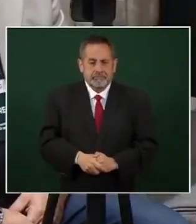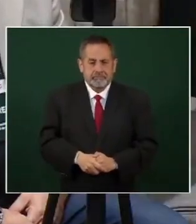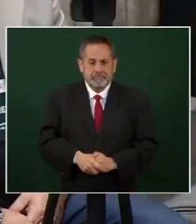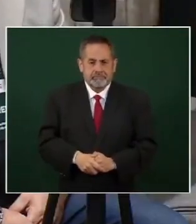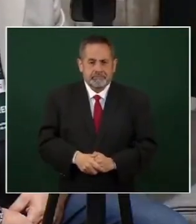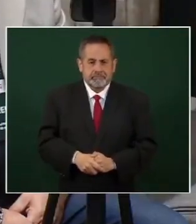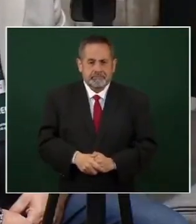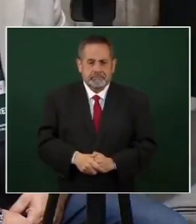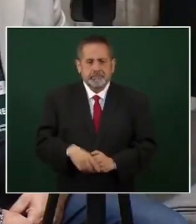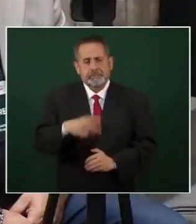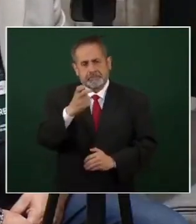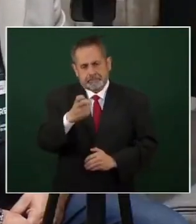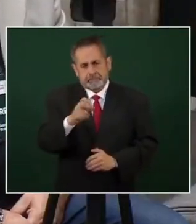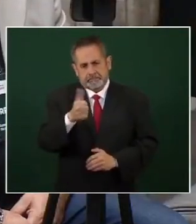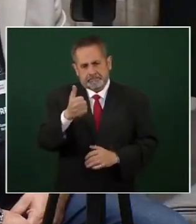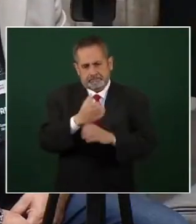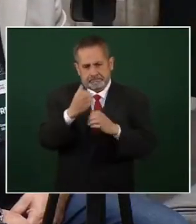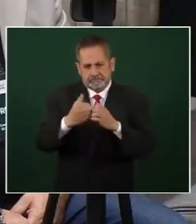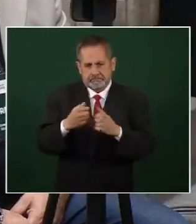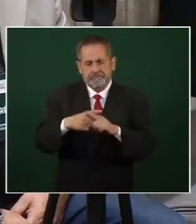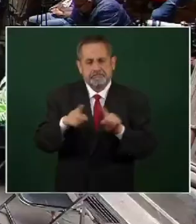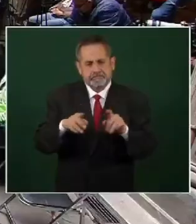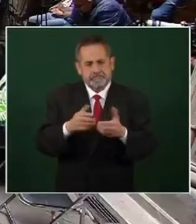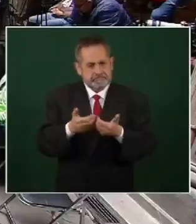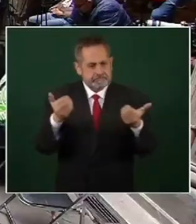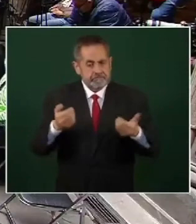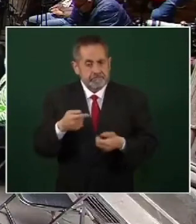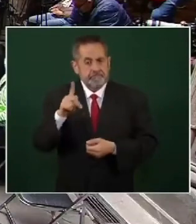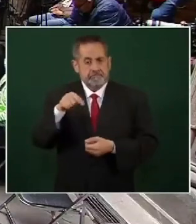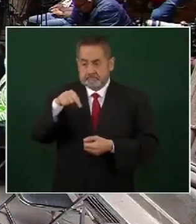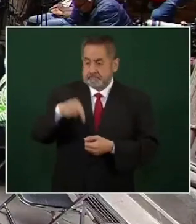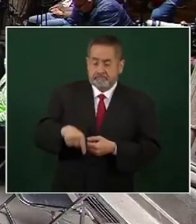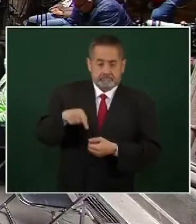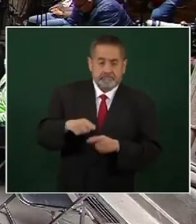Ese es otro asunto. Pero aquí es parejo.